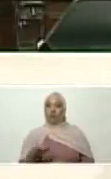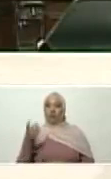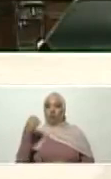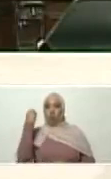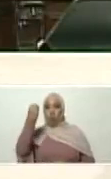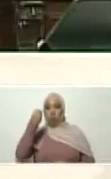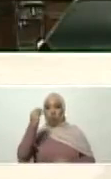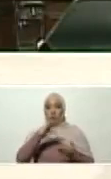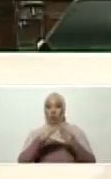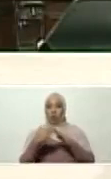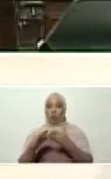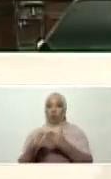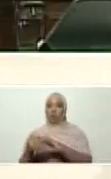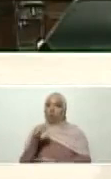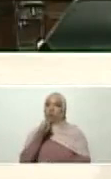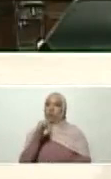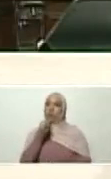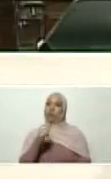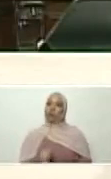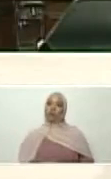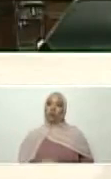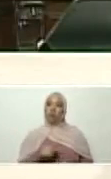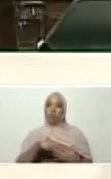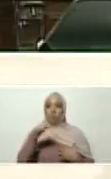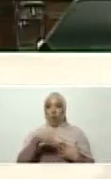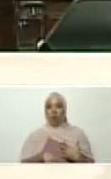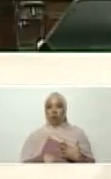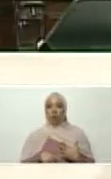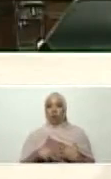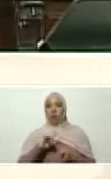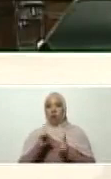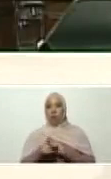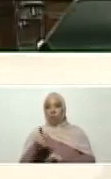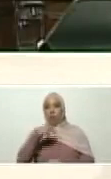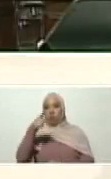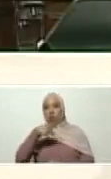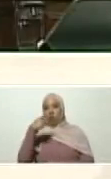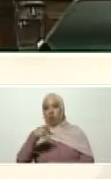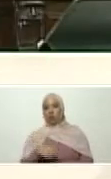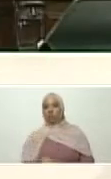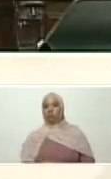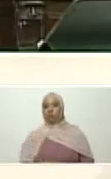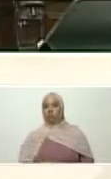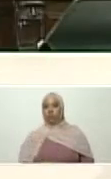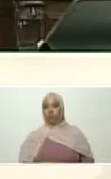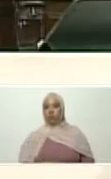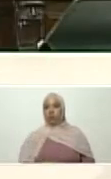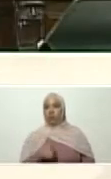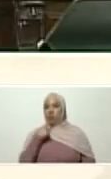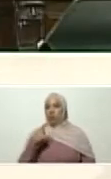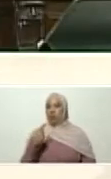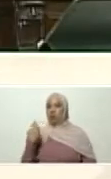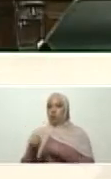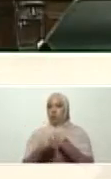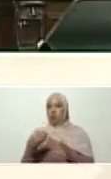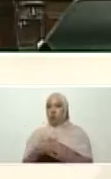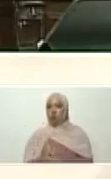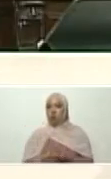desde el poder comunal. Un plan, cambiar las políticas. Ustedes me tienen que decir a mí que hay que